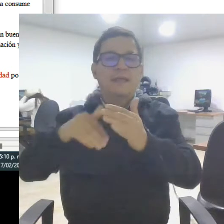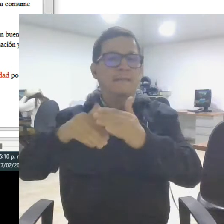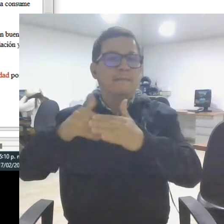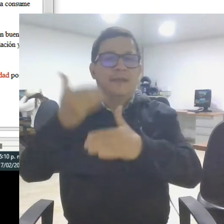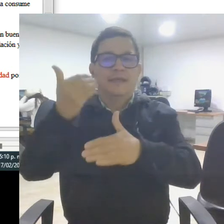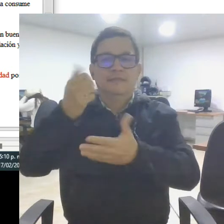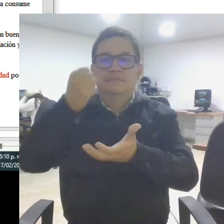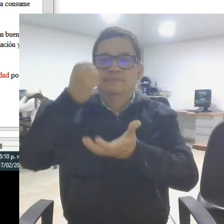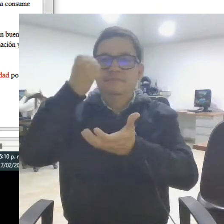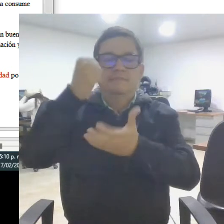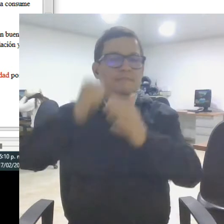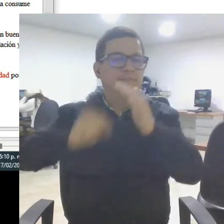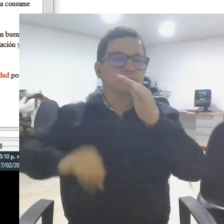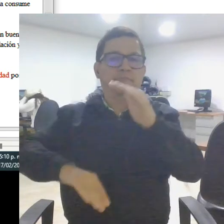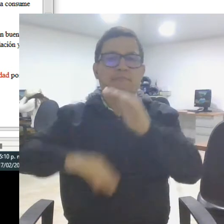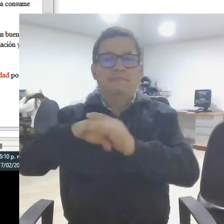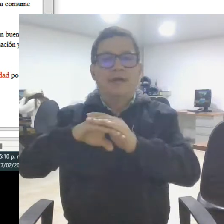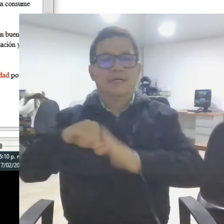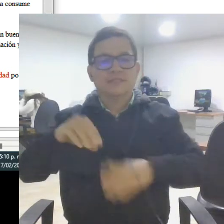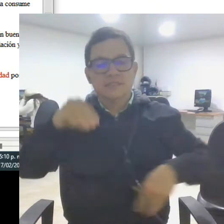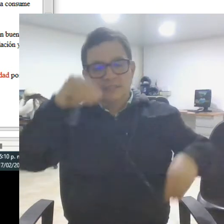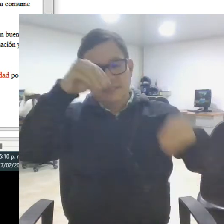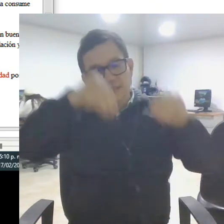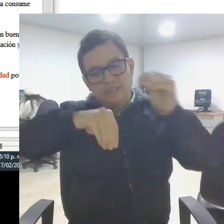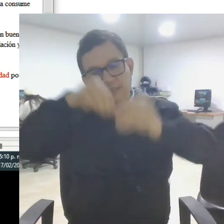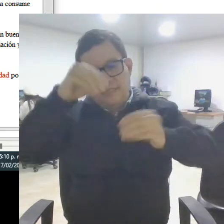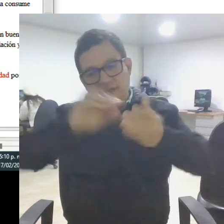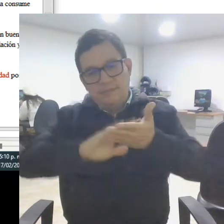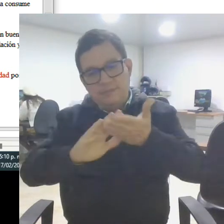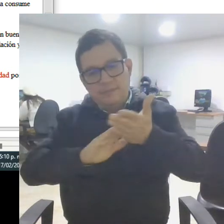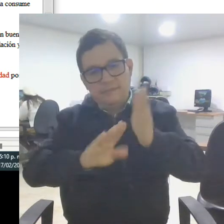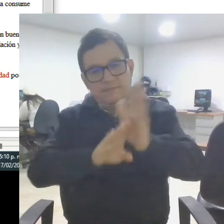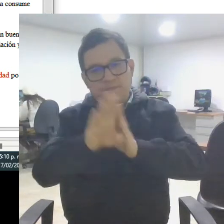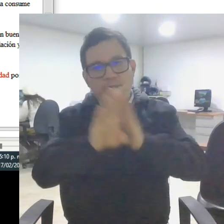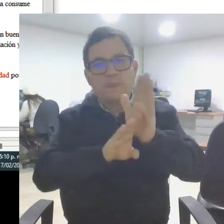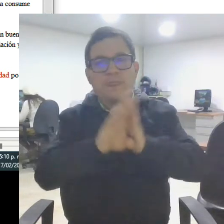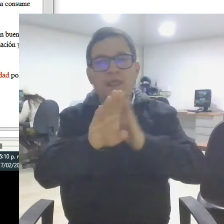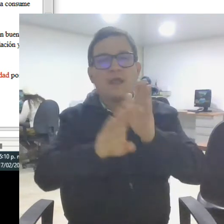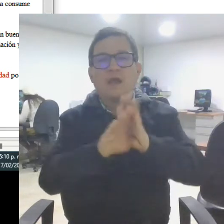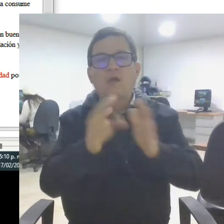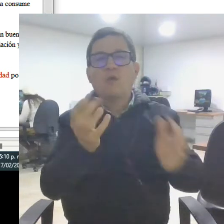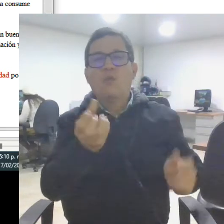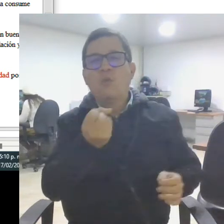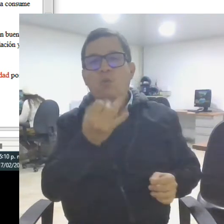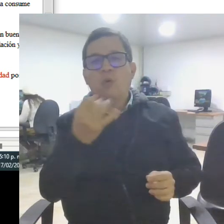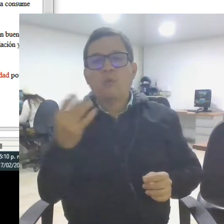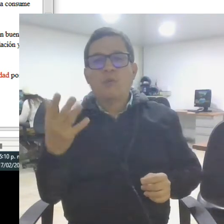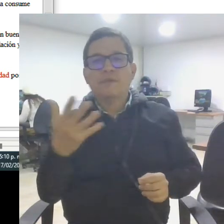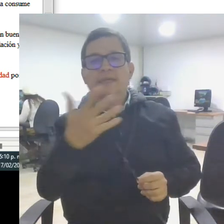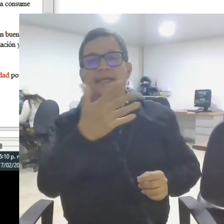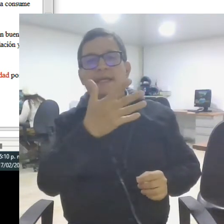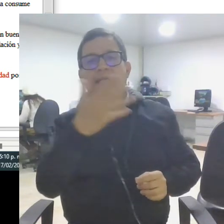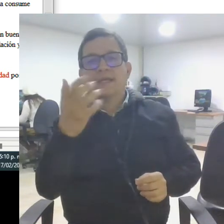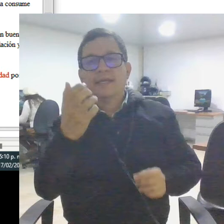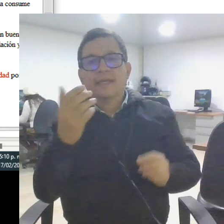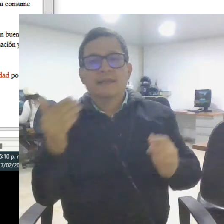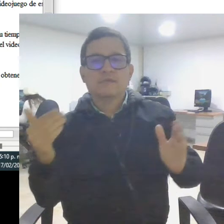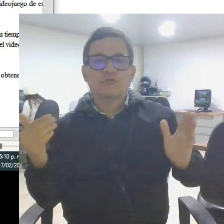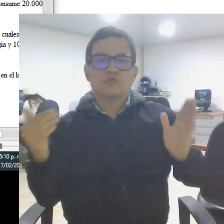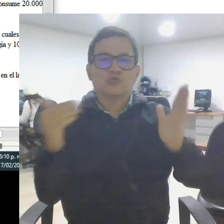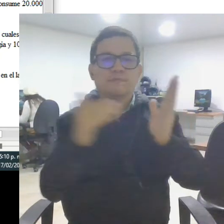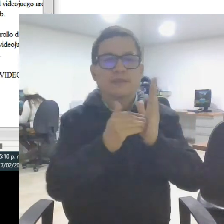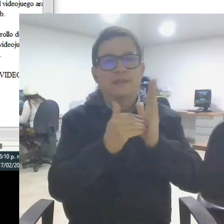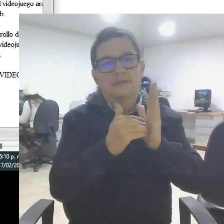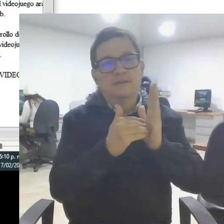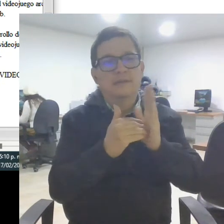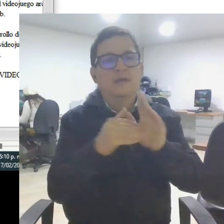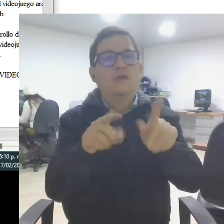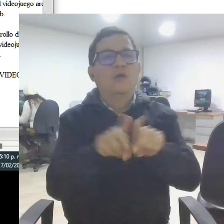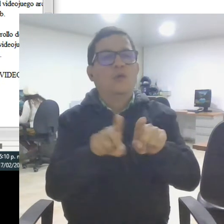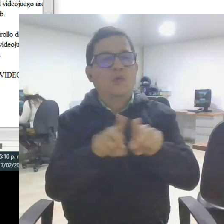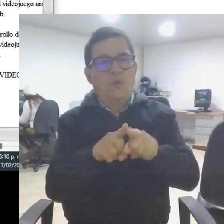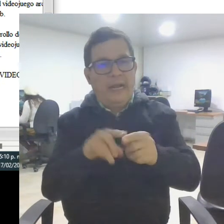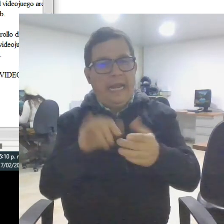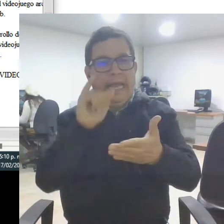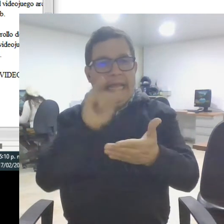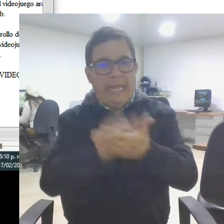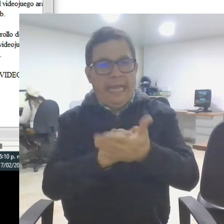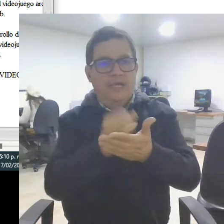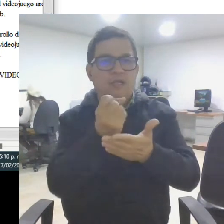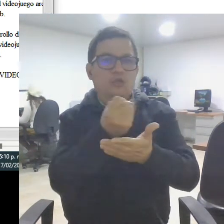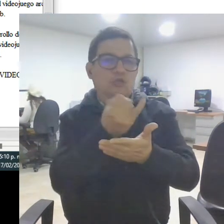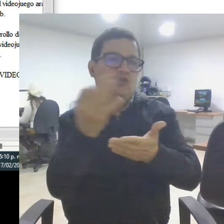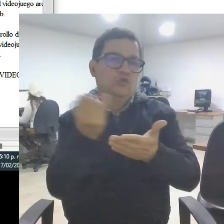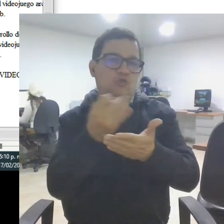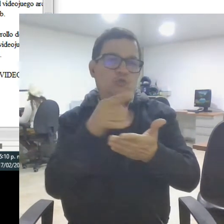para invertir en el desarrollo de estos videojuegos, que es de 500.000, que viene siendo este valor que